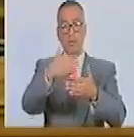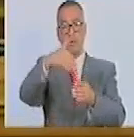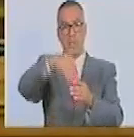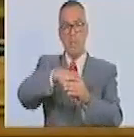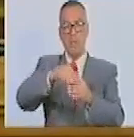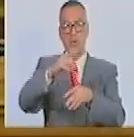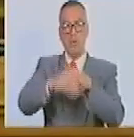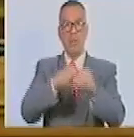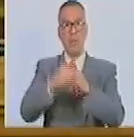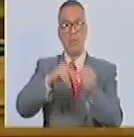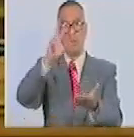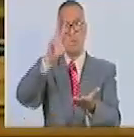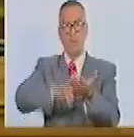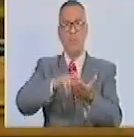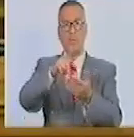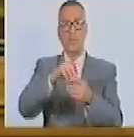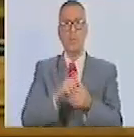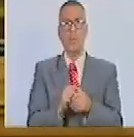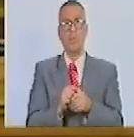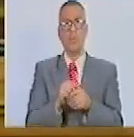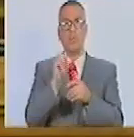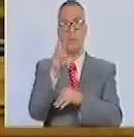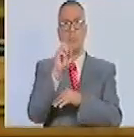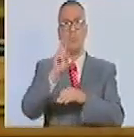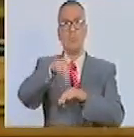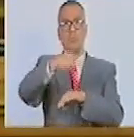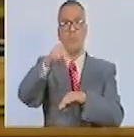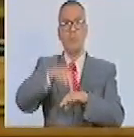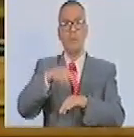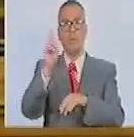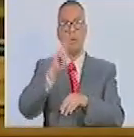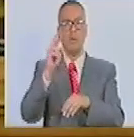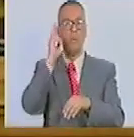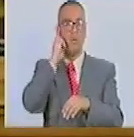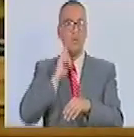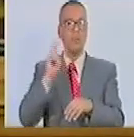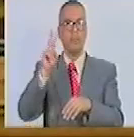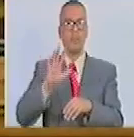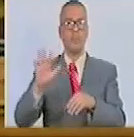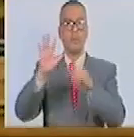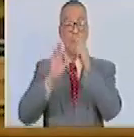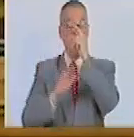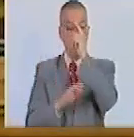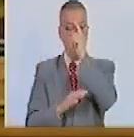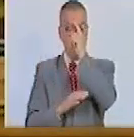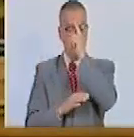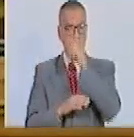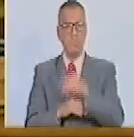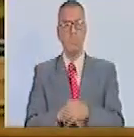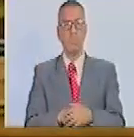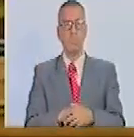que acaba de ser aprobado por la Asamblea Nacional de la República Bolivariana de Venezuela.